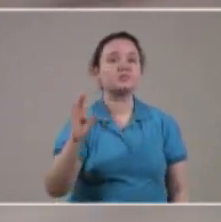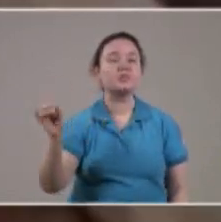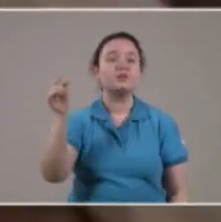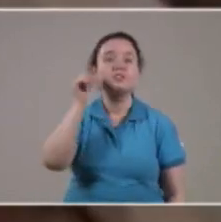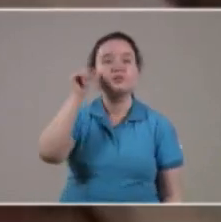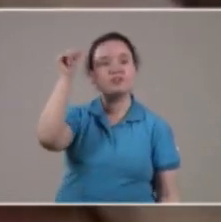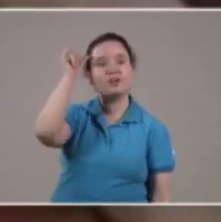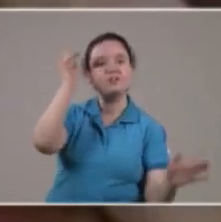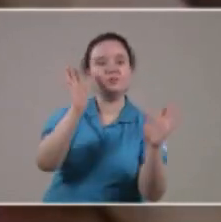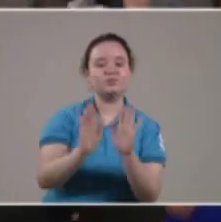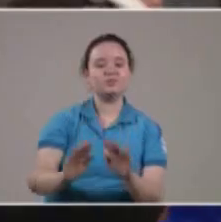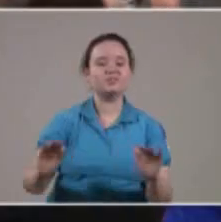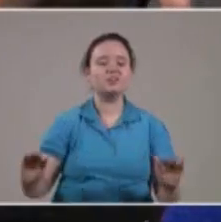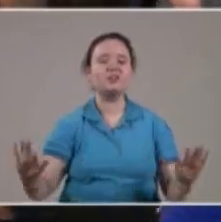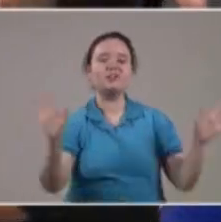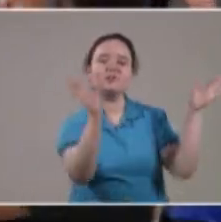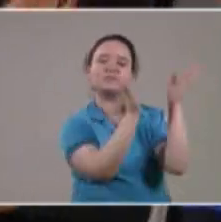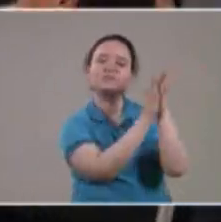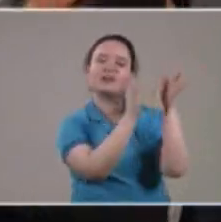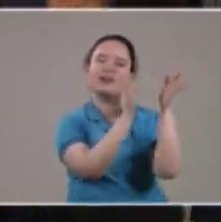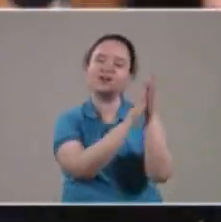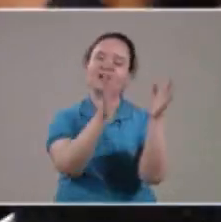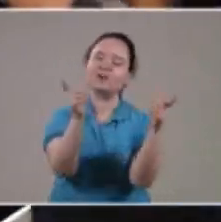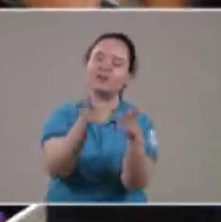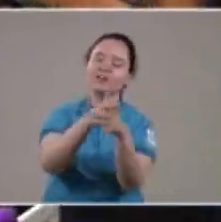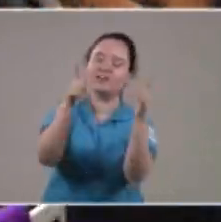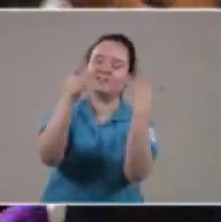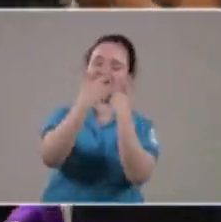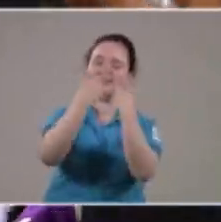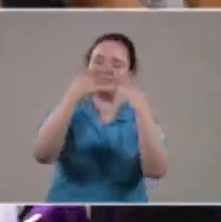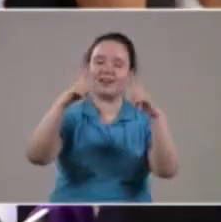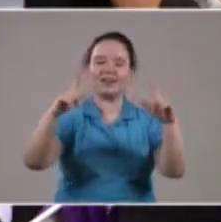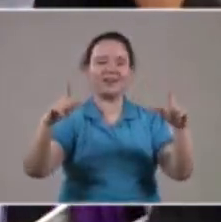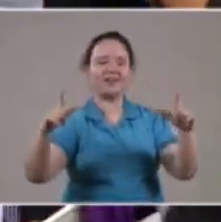Dios. Rodeados los niños alaban con